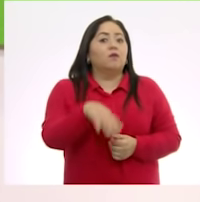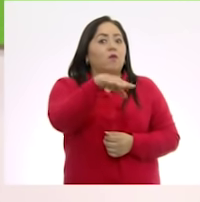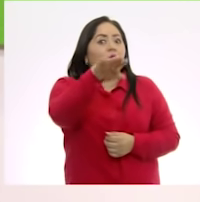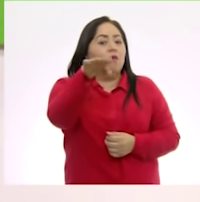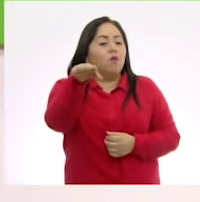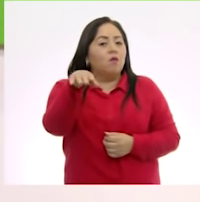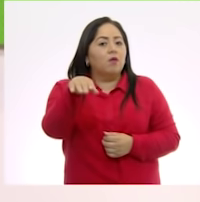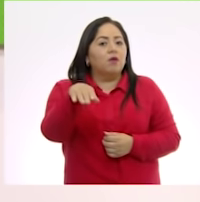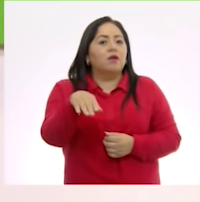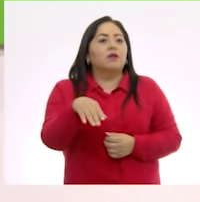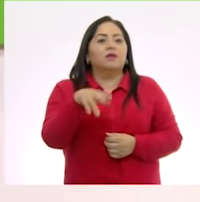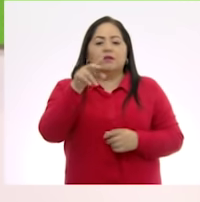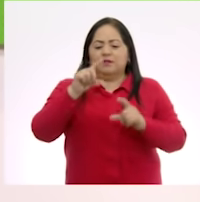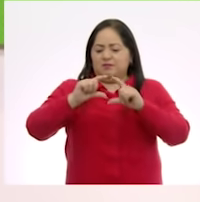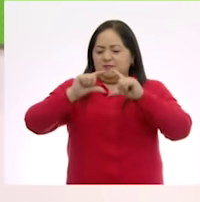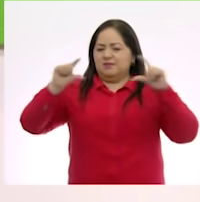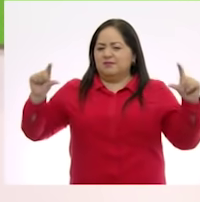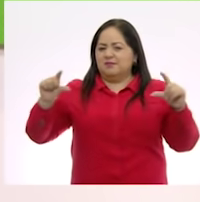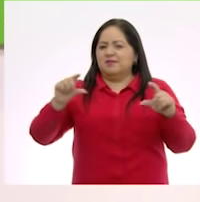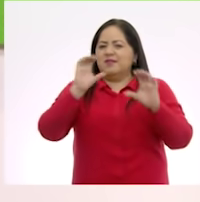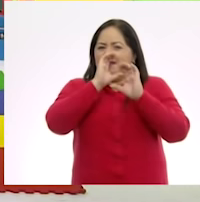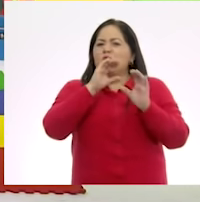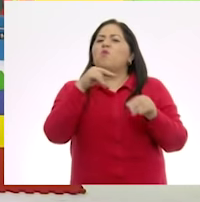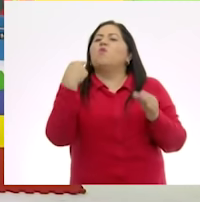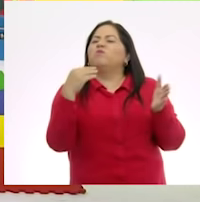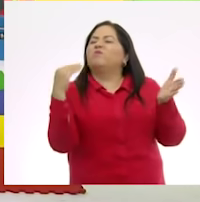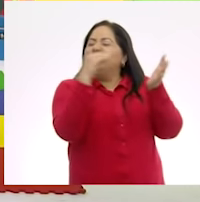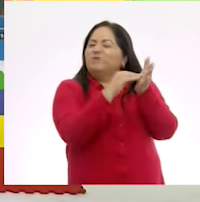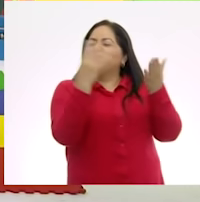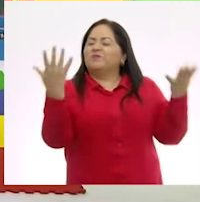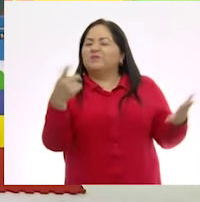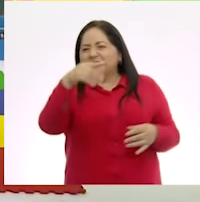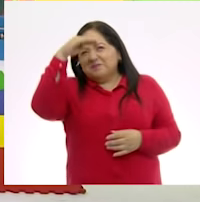Oigan, ¿qué título le ponemos a nuestra canción?